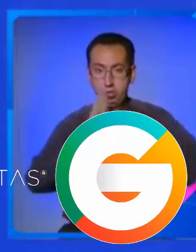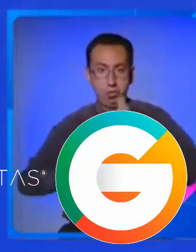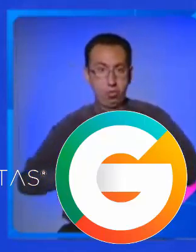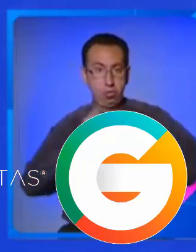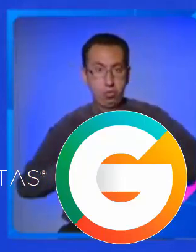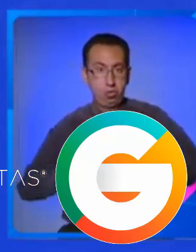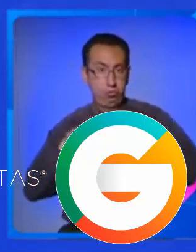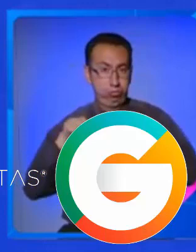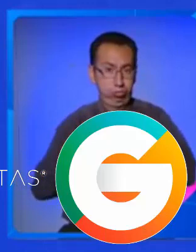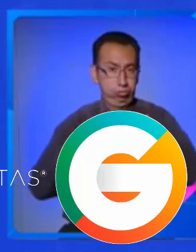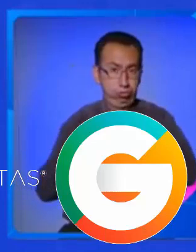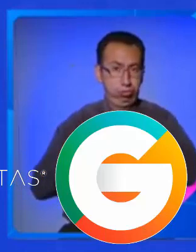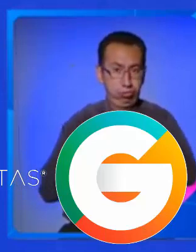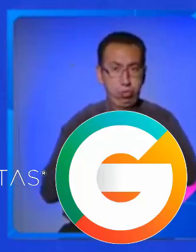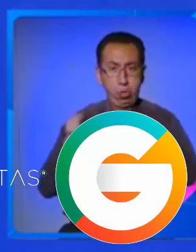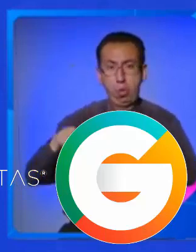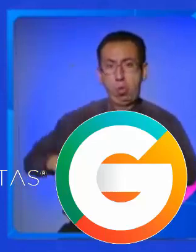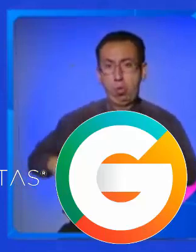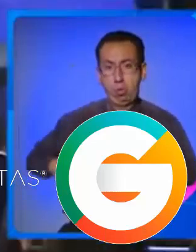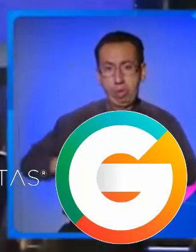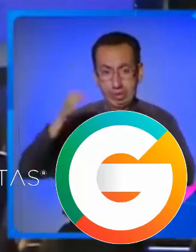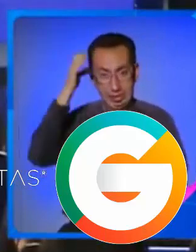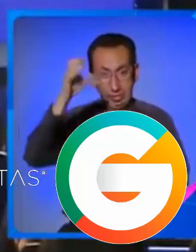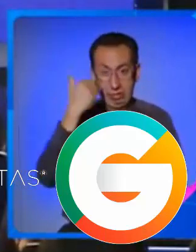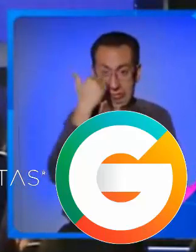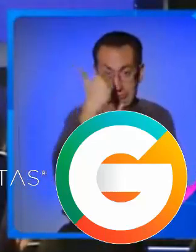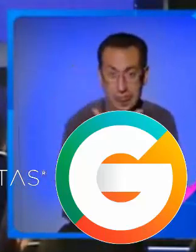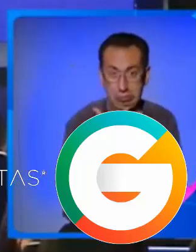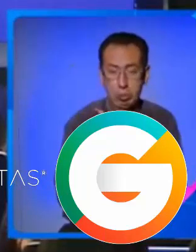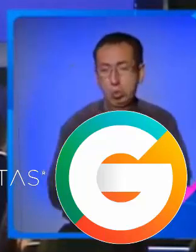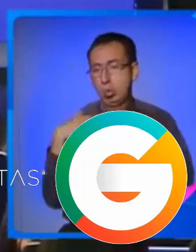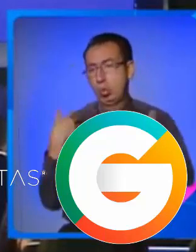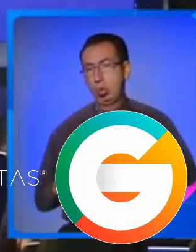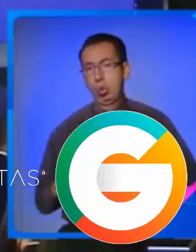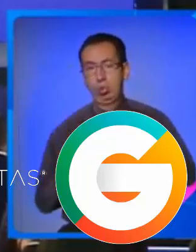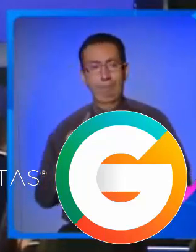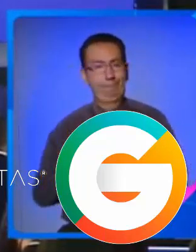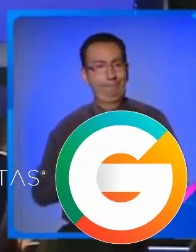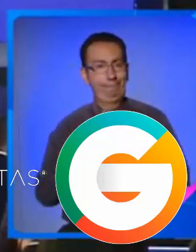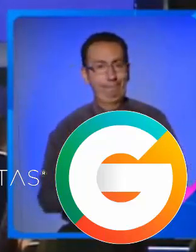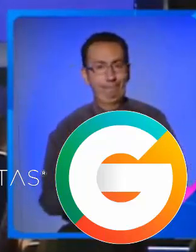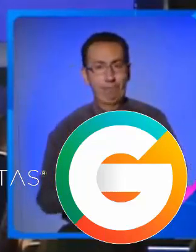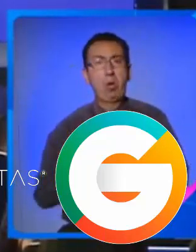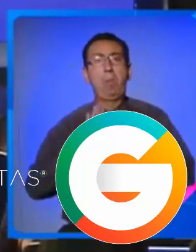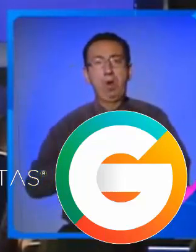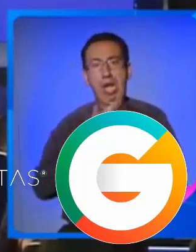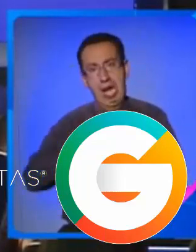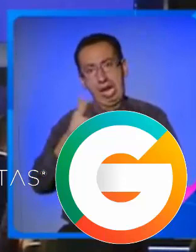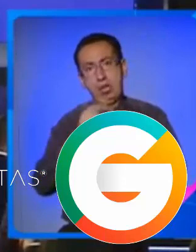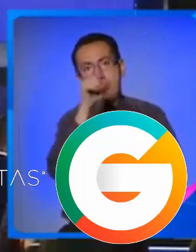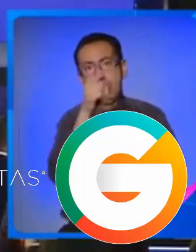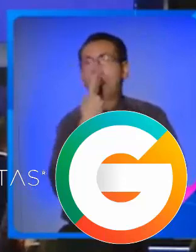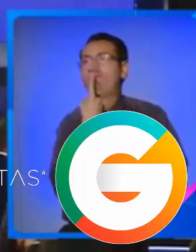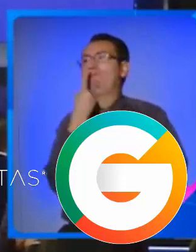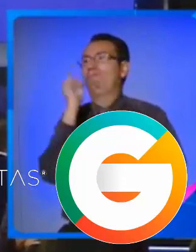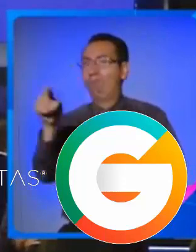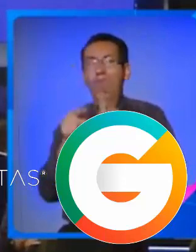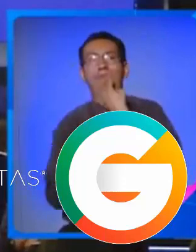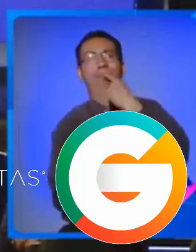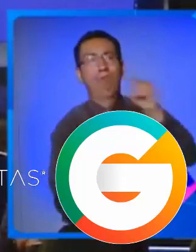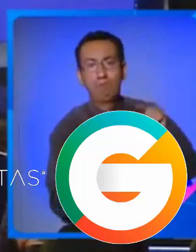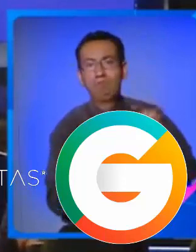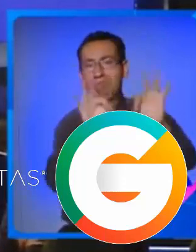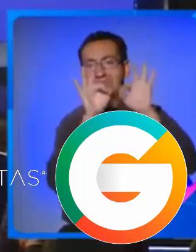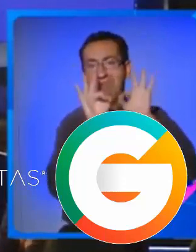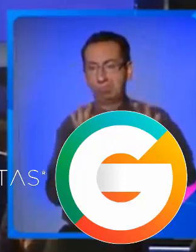dolosos relacionados con la delincuencia organizada. Esto es un resultado de denuncia ciudadana y de trabajo conjunto de